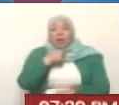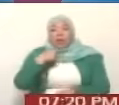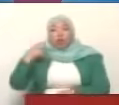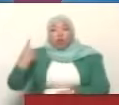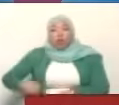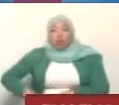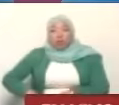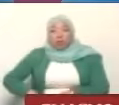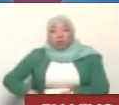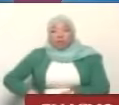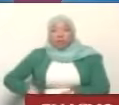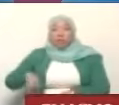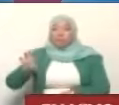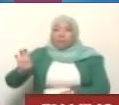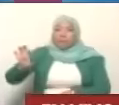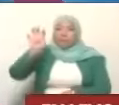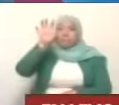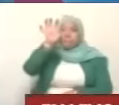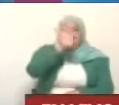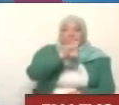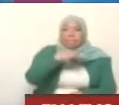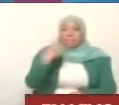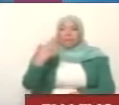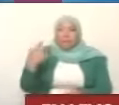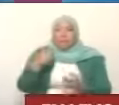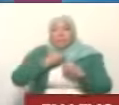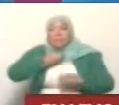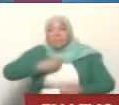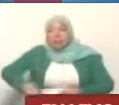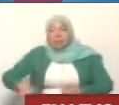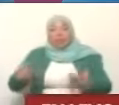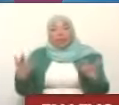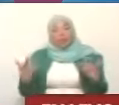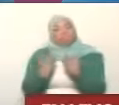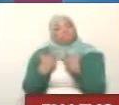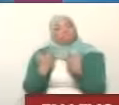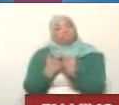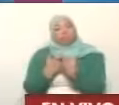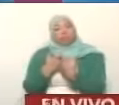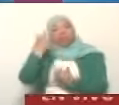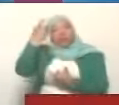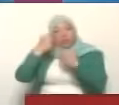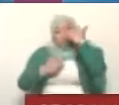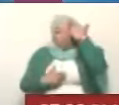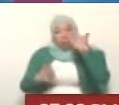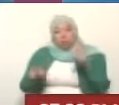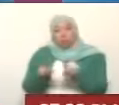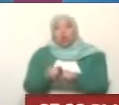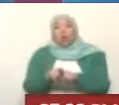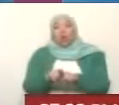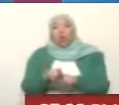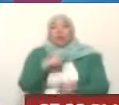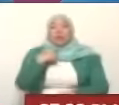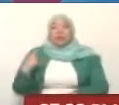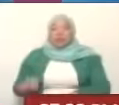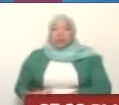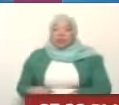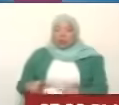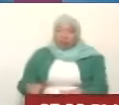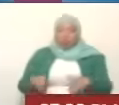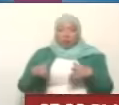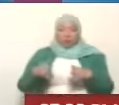comandante Chávez. Y China, nos dijo el comandante Chávez, y China va a ir a la vanguardia de ese mundo.